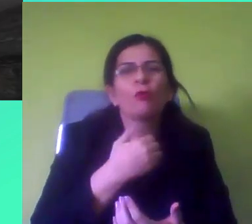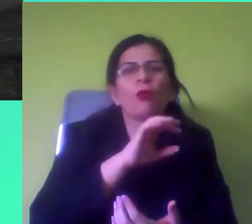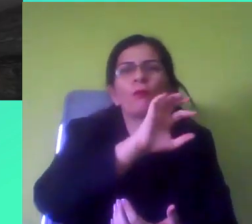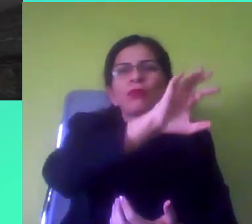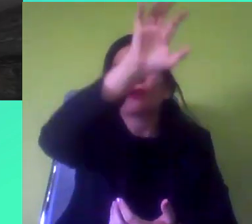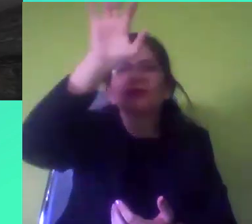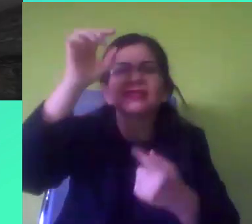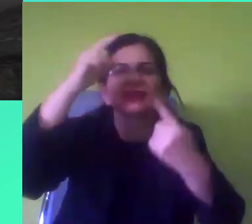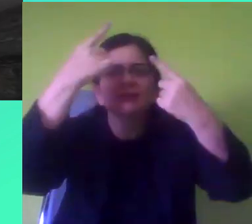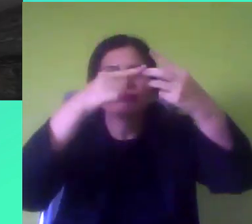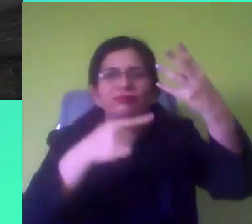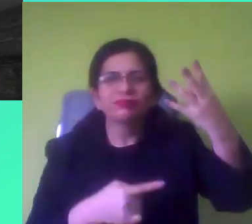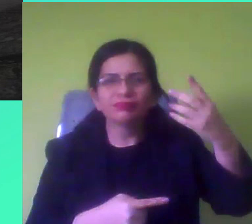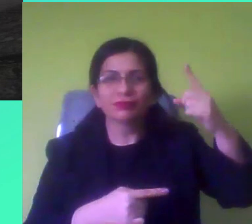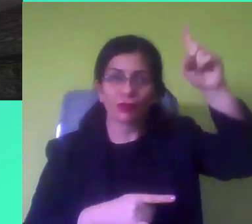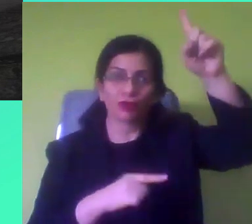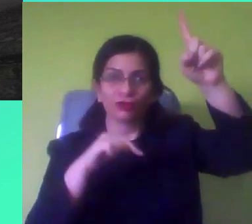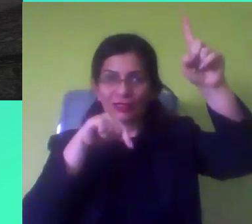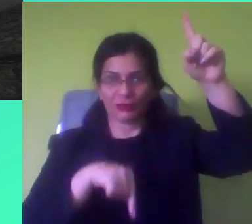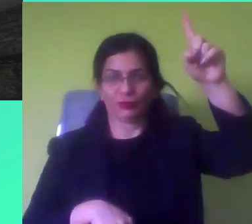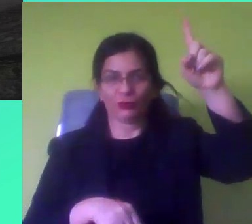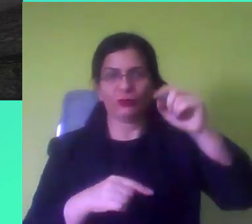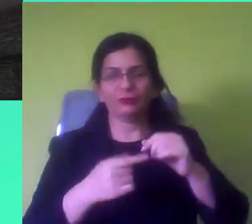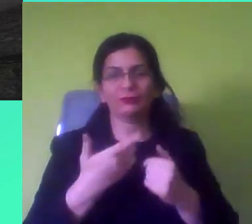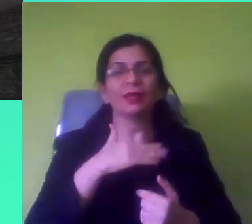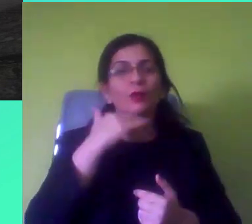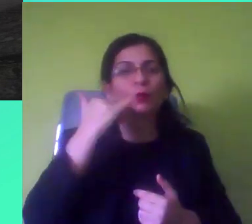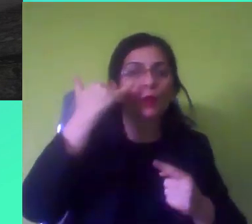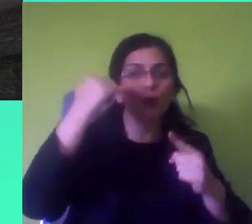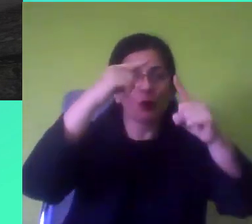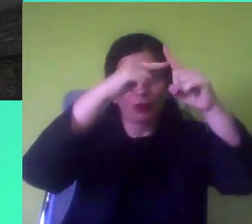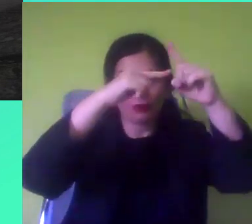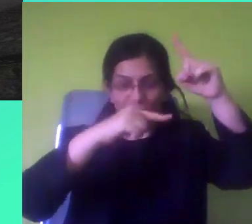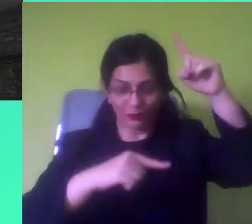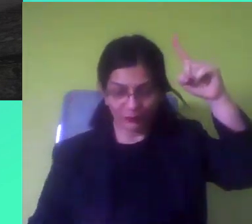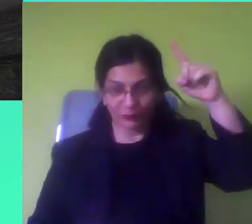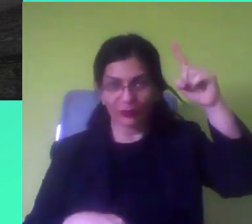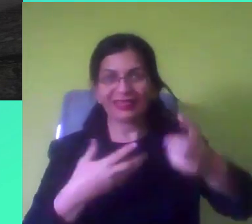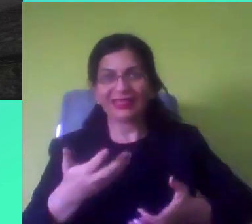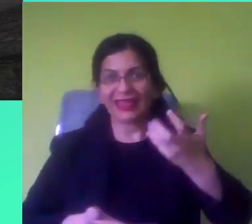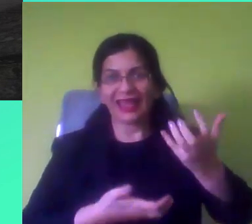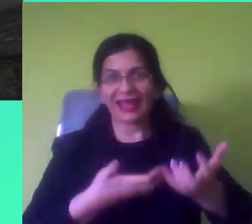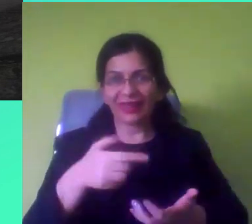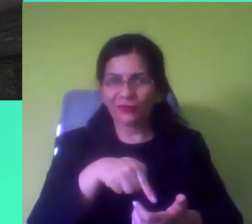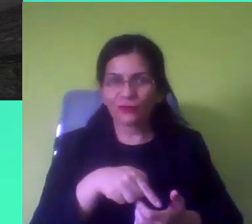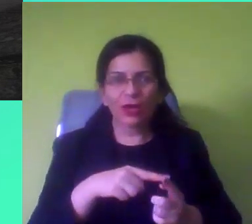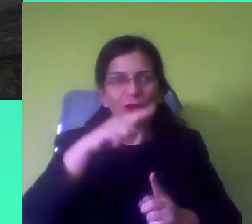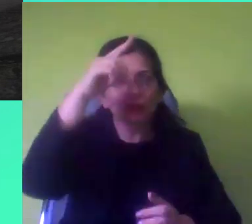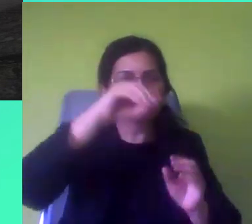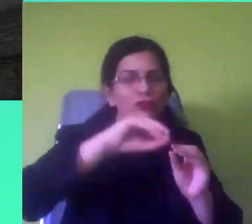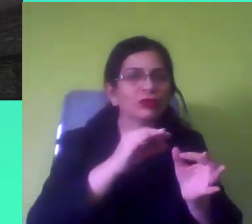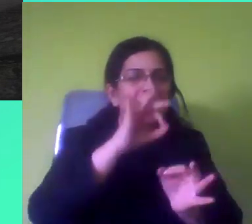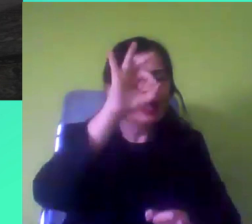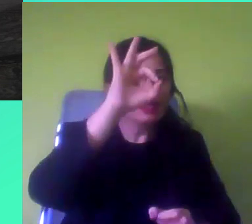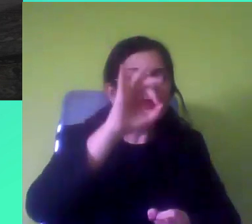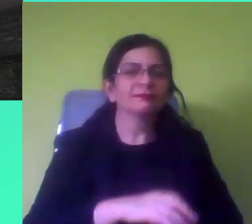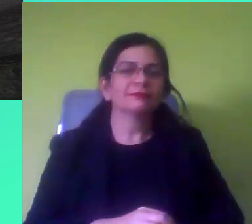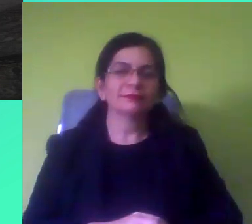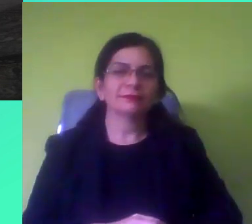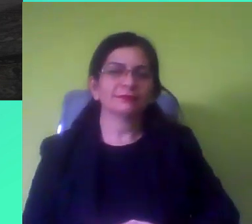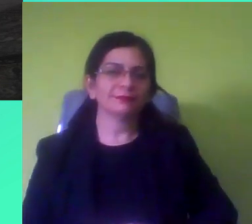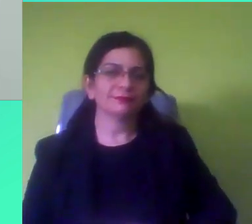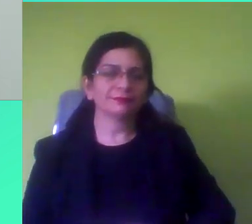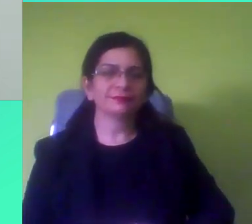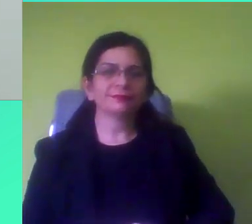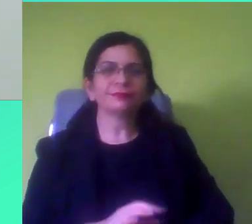sur, desde Jujuy hasta Tierra de Fuego, con respecto a la superficie que ocupan, nuevamente Santa Cruz